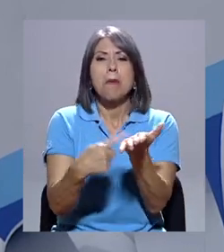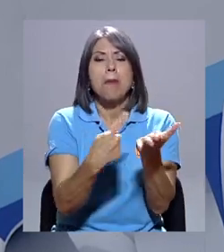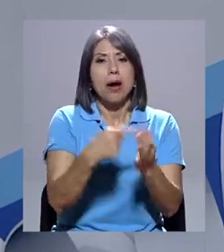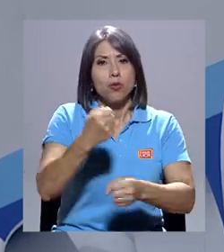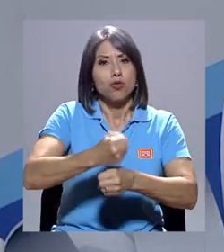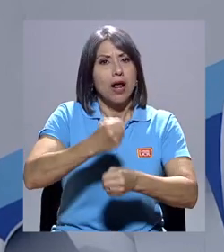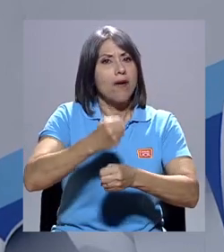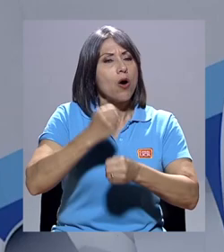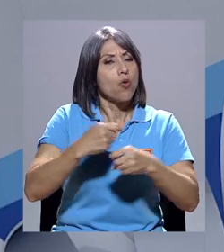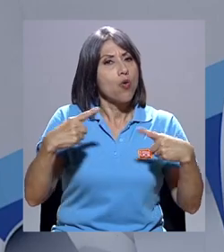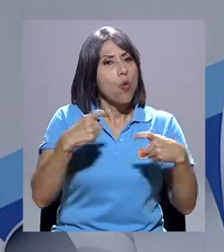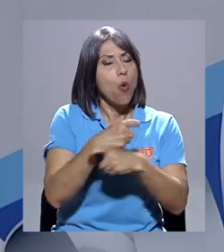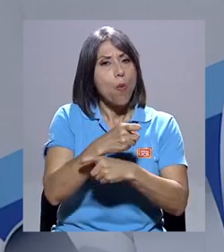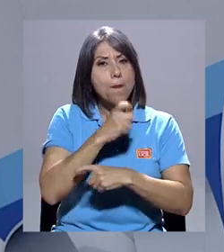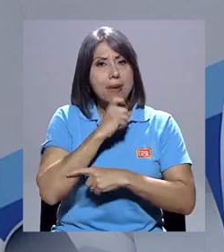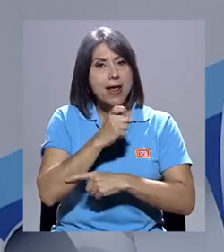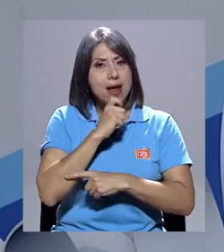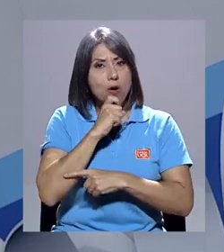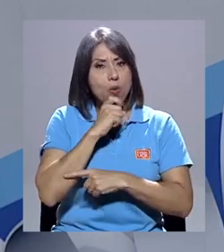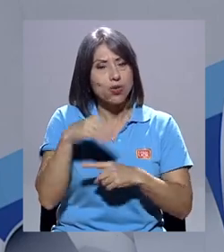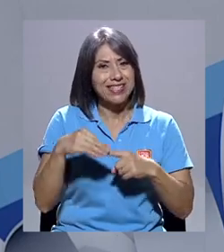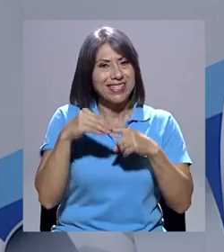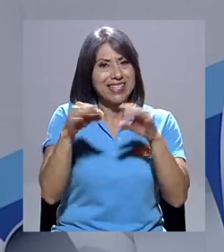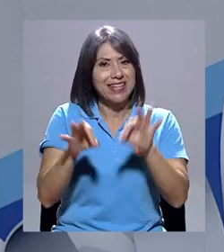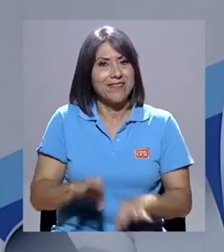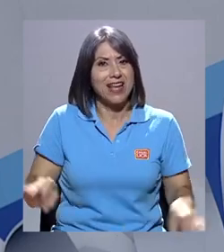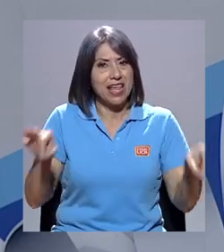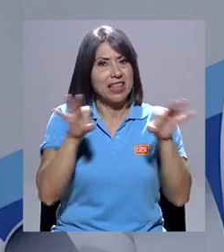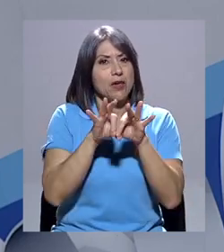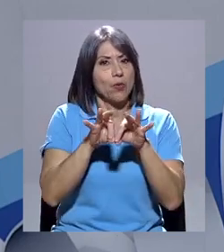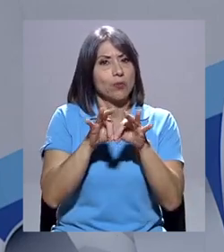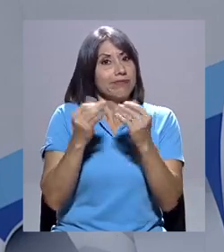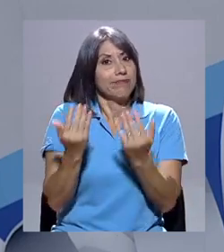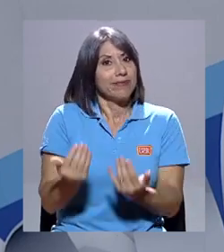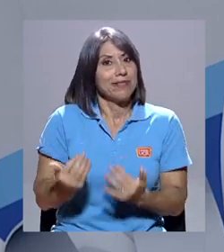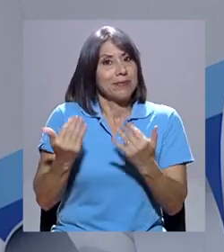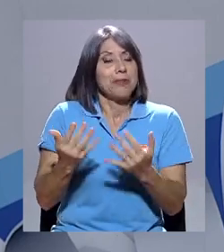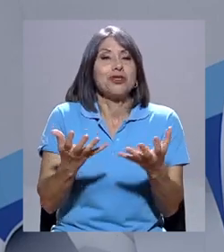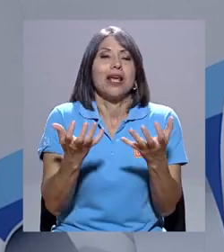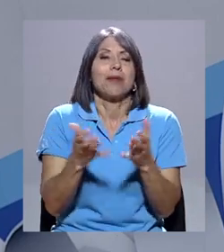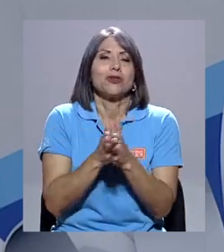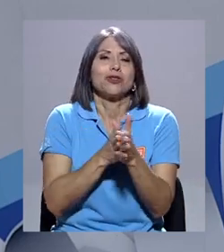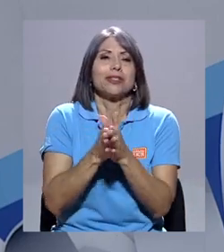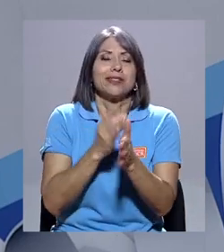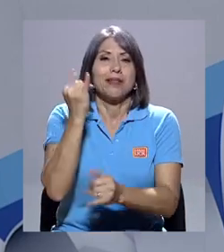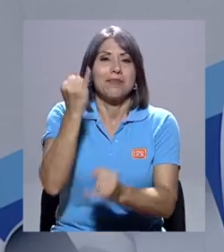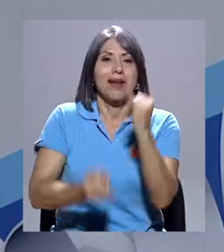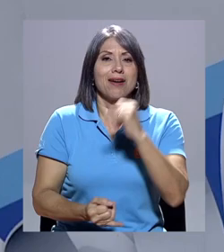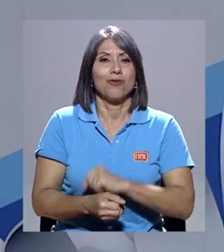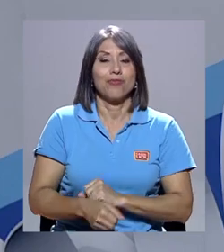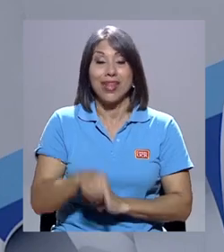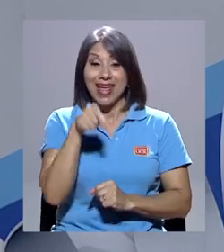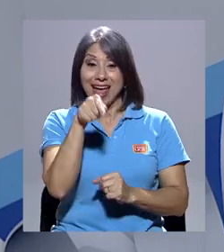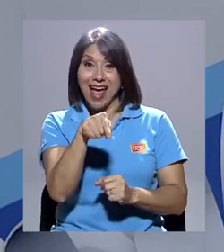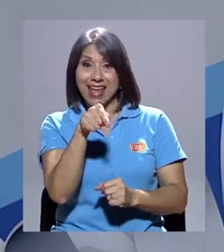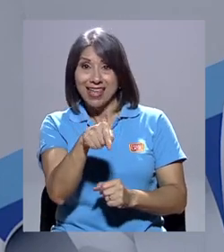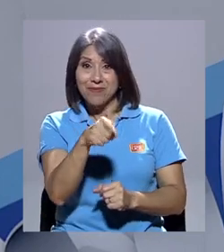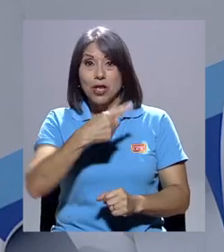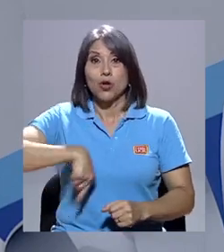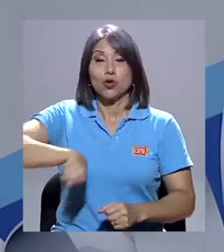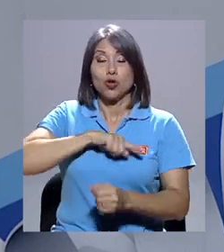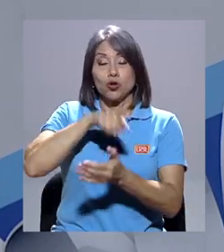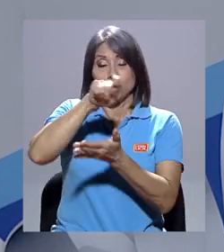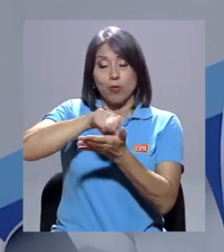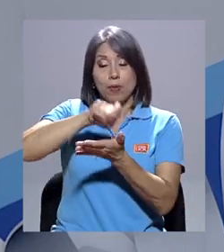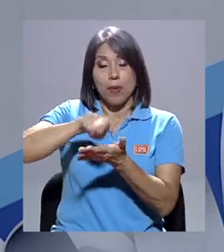complejo significativo así esperemos que llegue a ser y tenemos mucha ilusión en terminarlo donde nosotros vamos a decirle en una propuesta